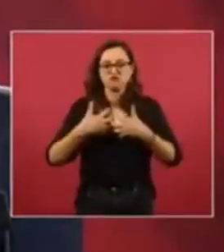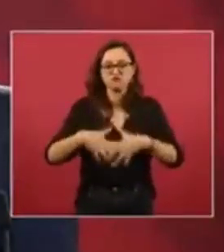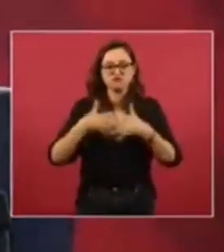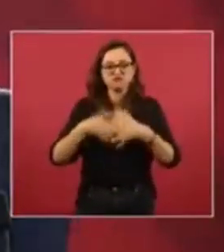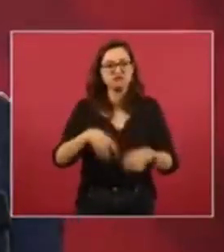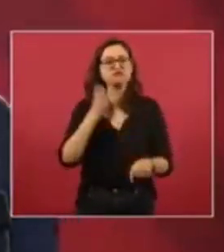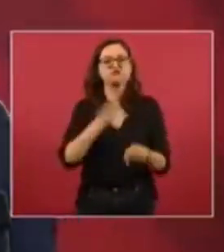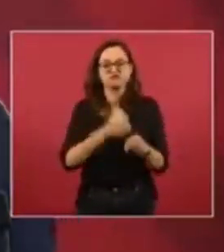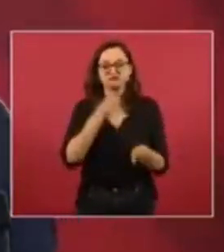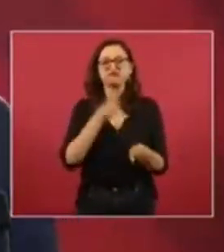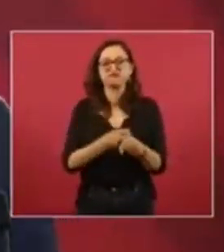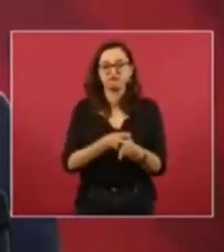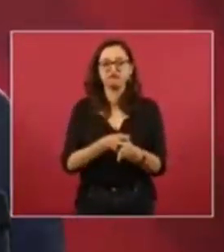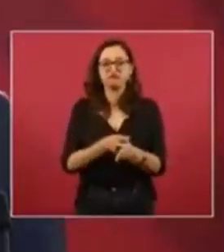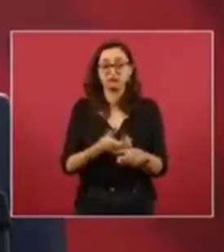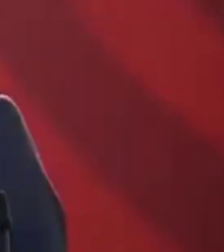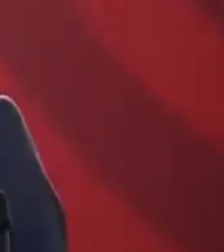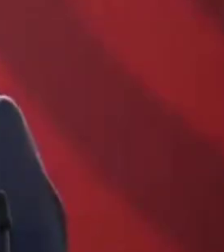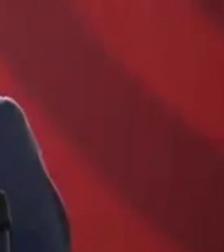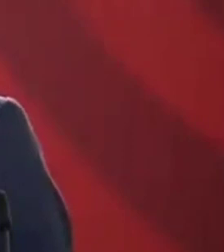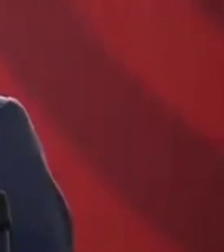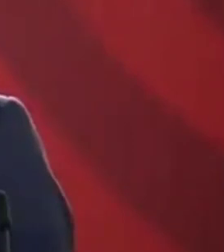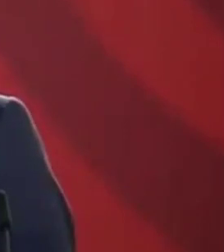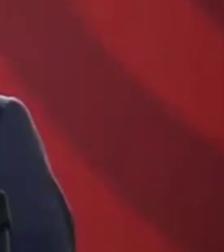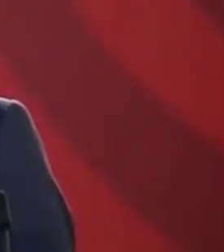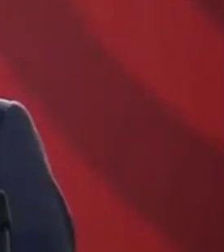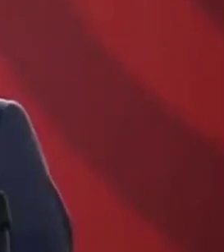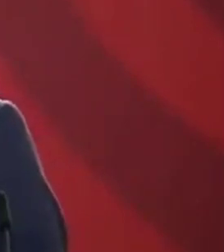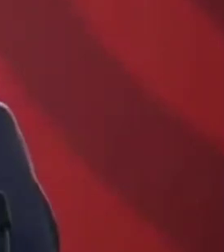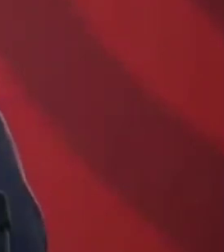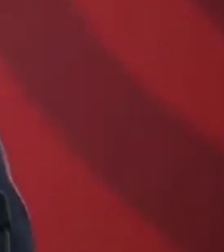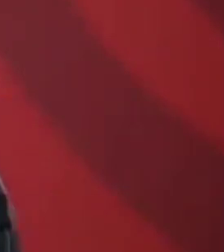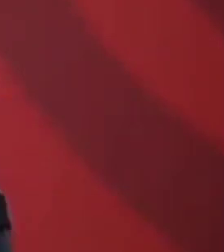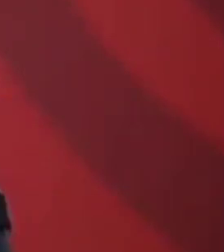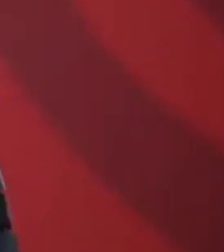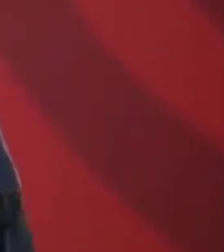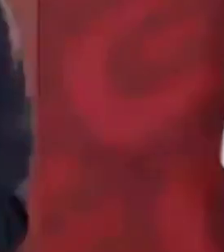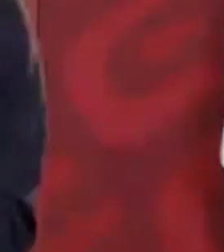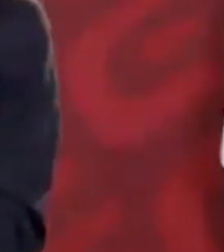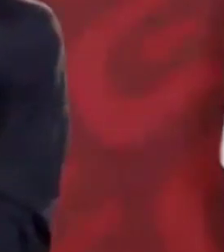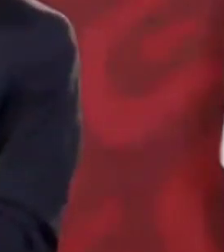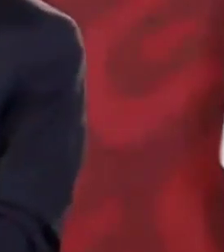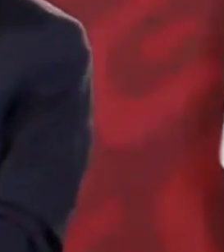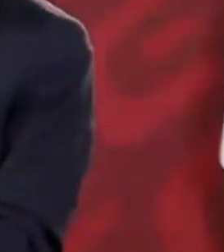sí, son empleos, es